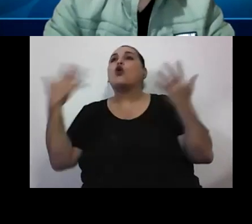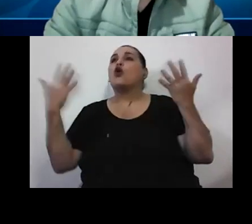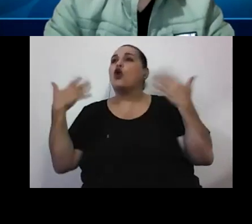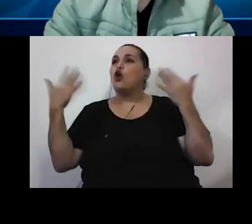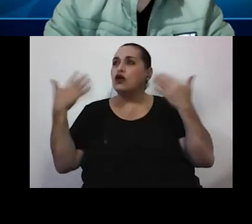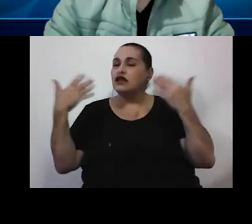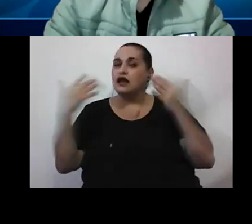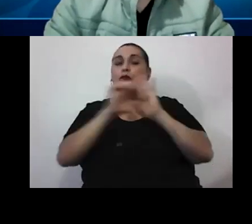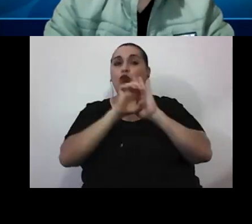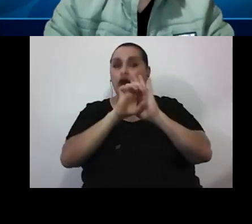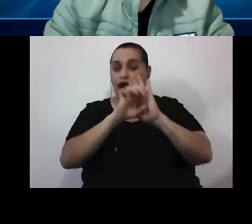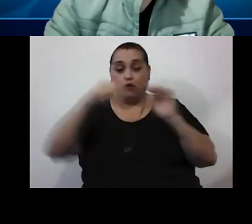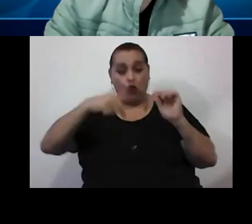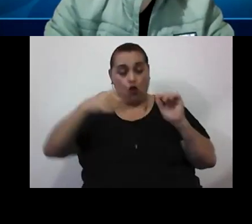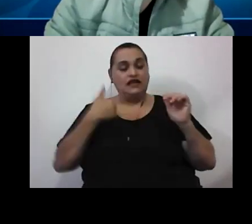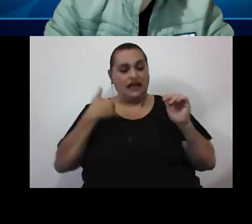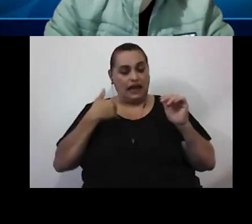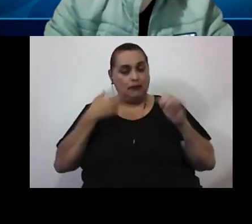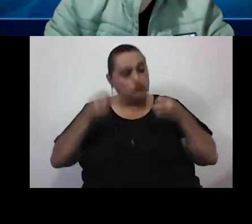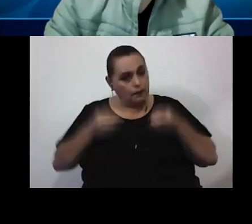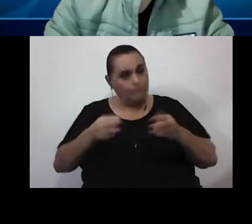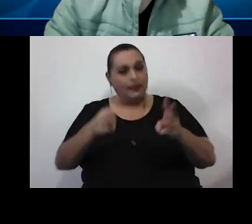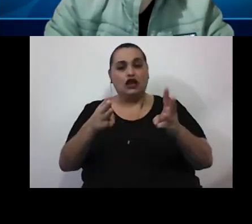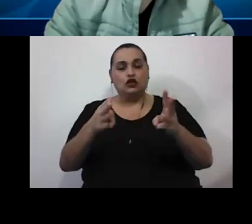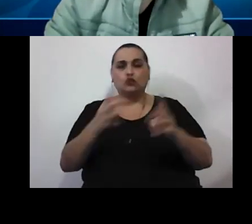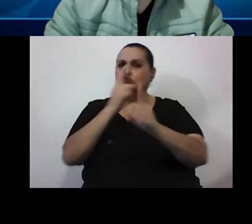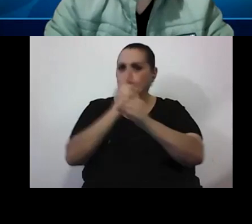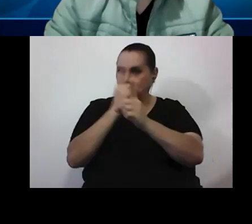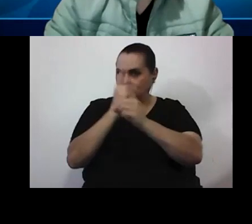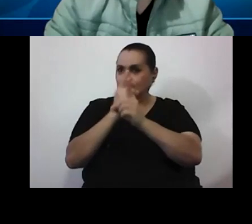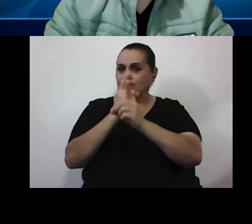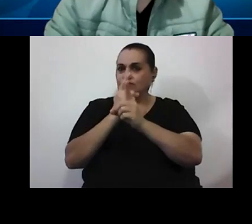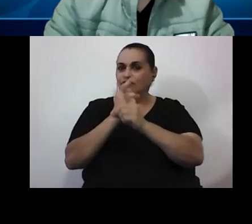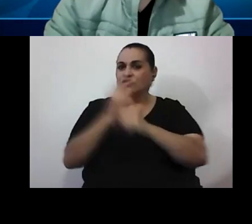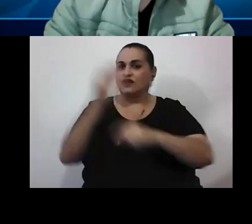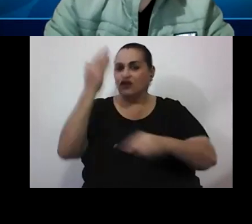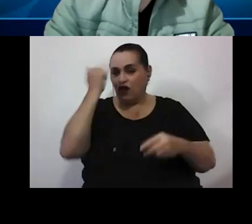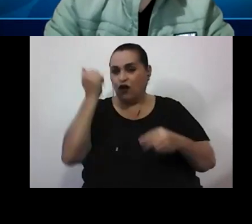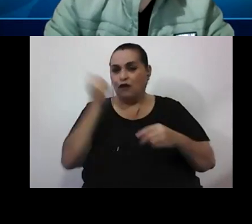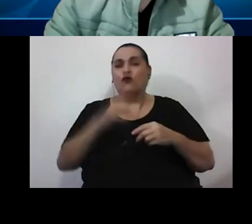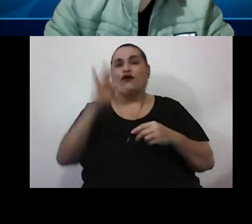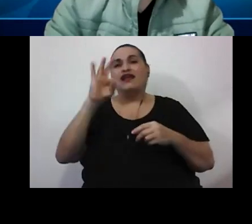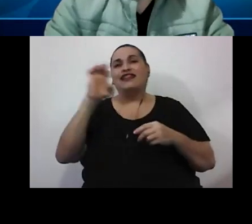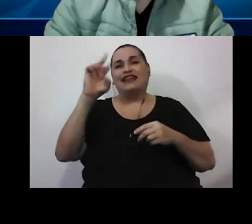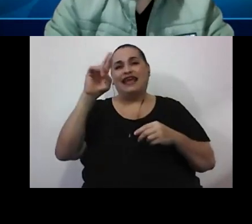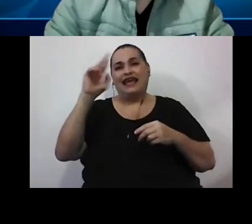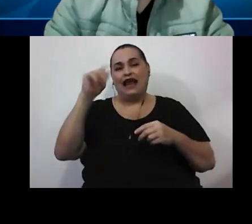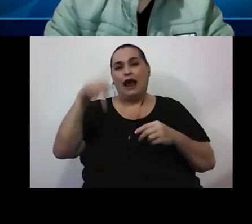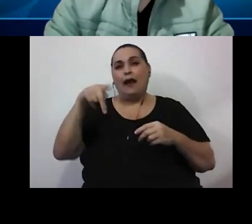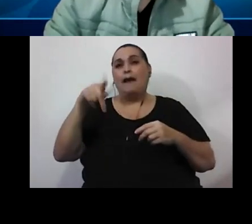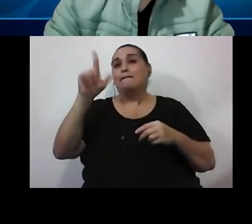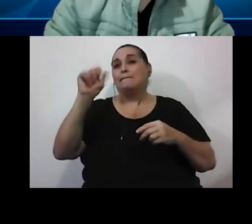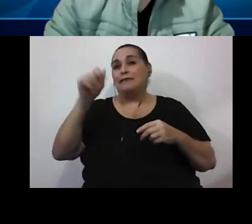ejemplo, hoy tenemos métodos muy efectivos como TheraPlay, donde a través de